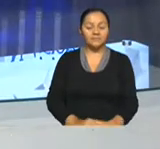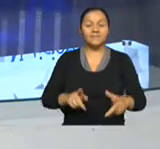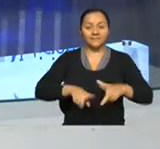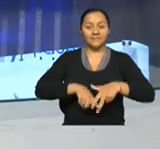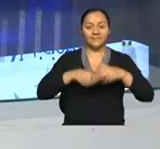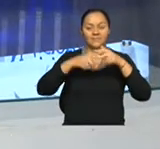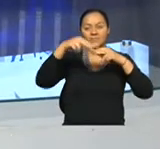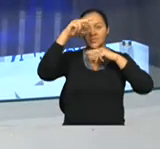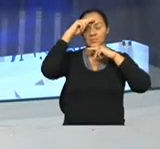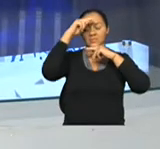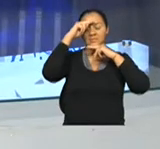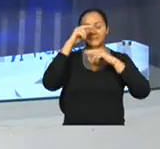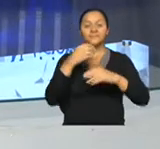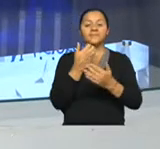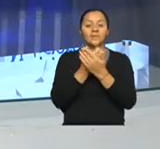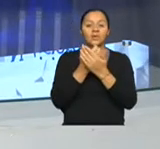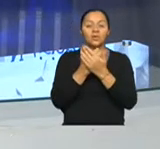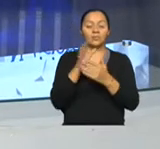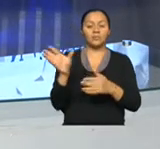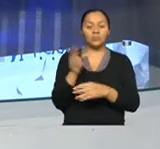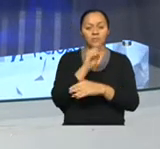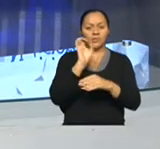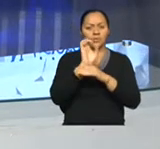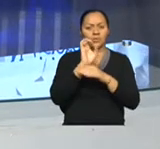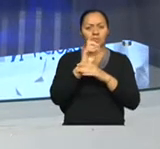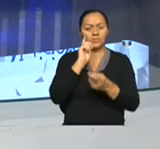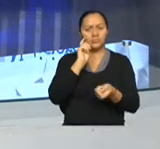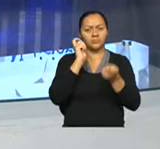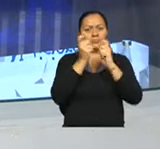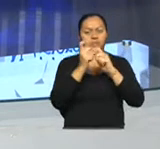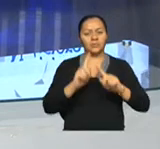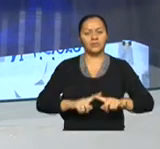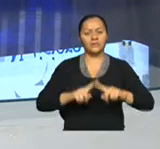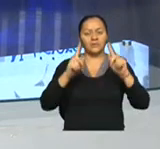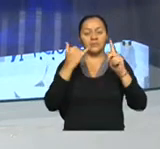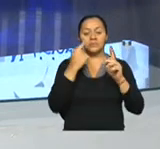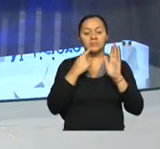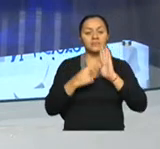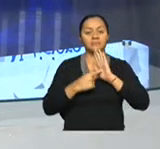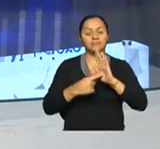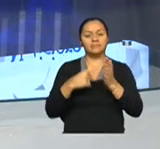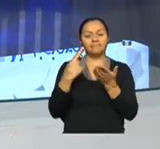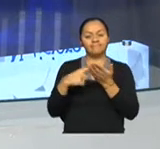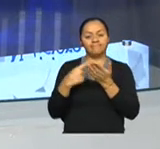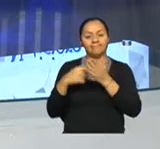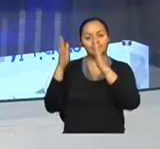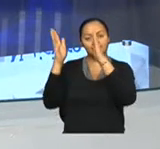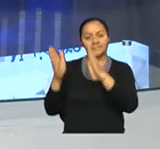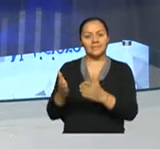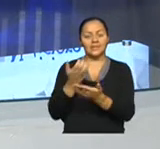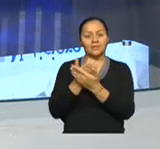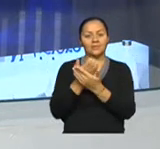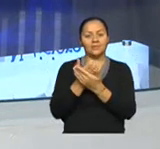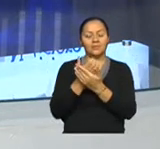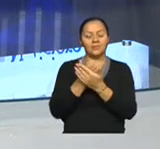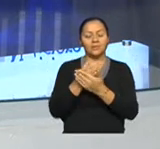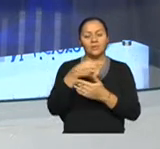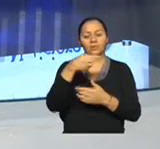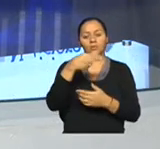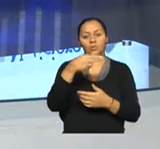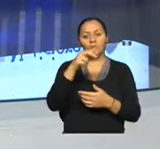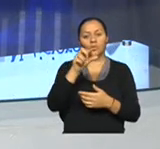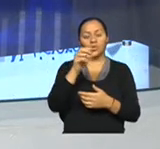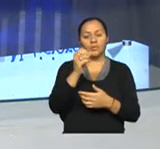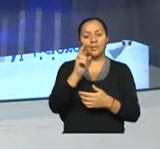Iniciamos. La economía ecuatoriana está cambiando de ciclo. Así lo afirma el analista económico Hugo Villacrés, quien destaca que